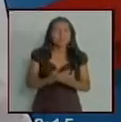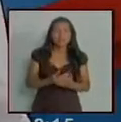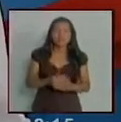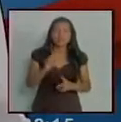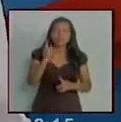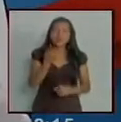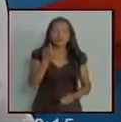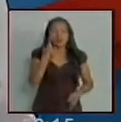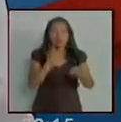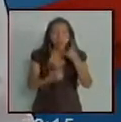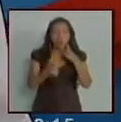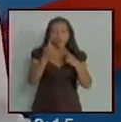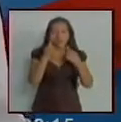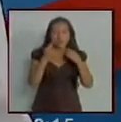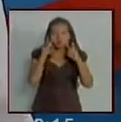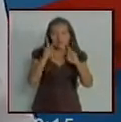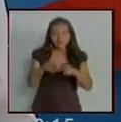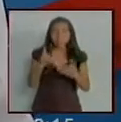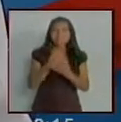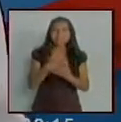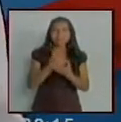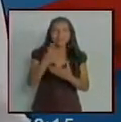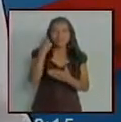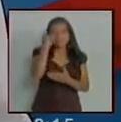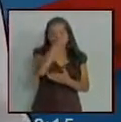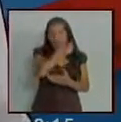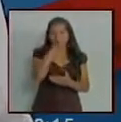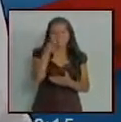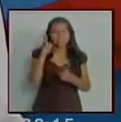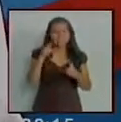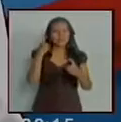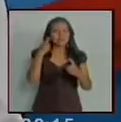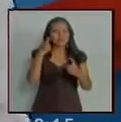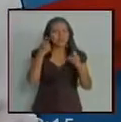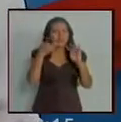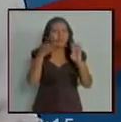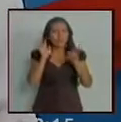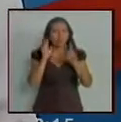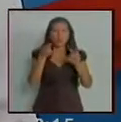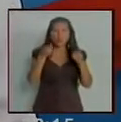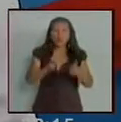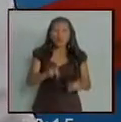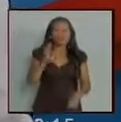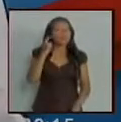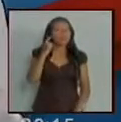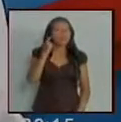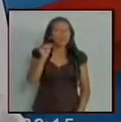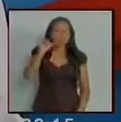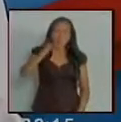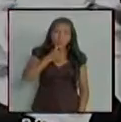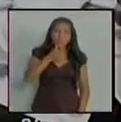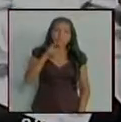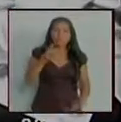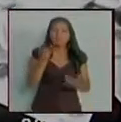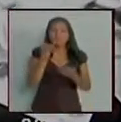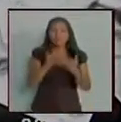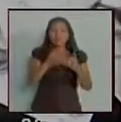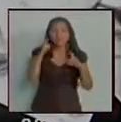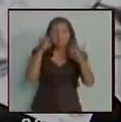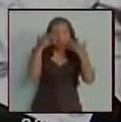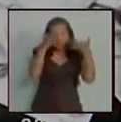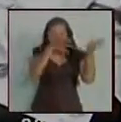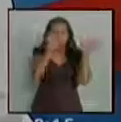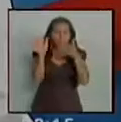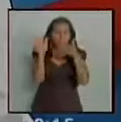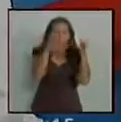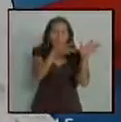molestia en el bebé, en el llanto del bebé, mueve la cabeza hacia los lados cuando hay un dolor de oído, ¿no? Entonces, de pronto no prestamos atención a